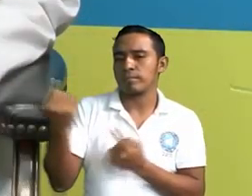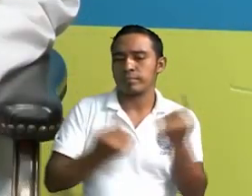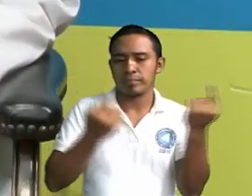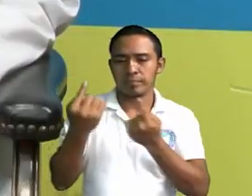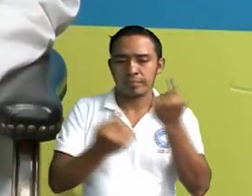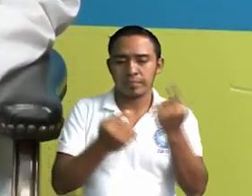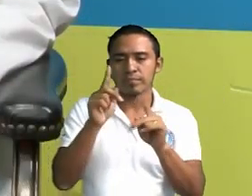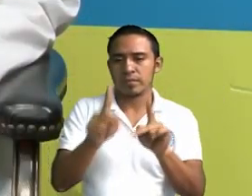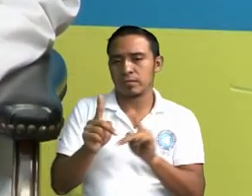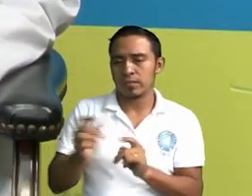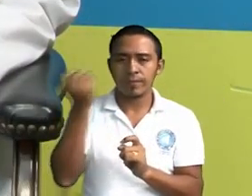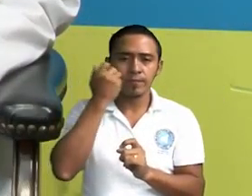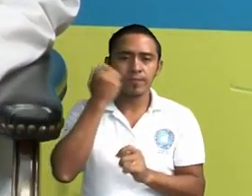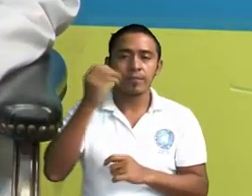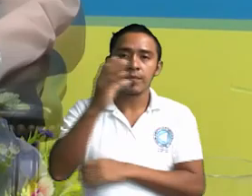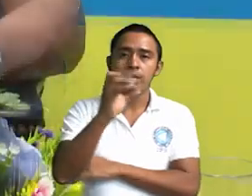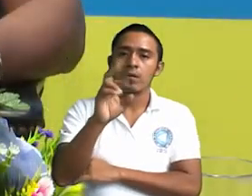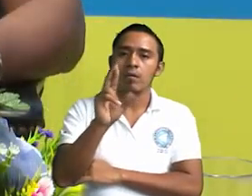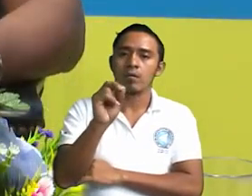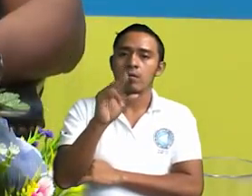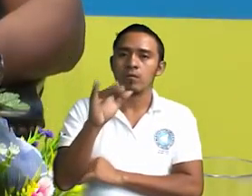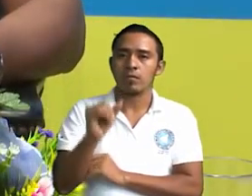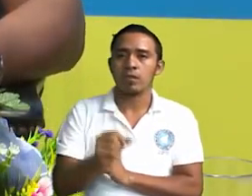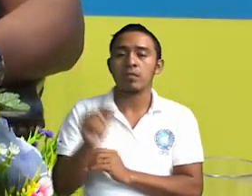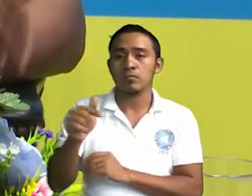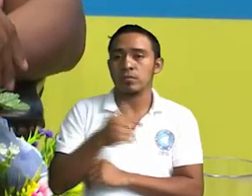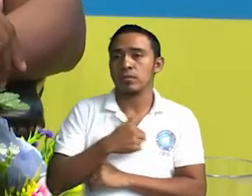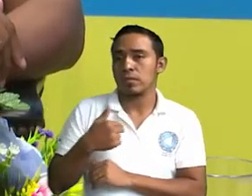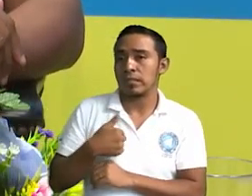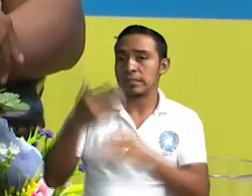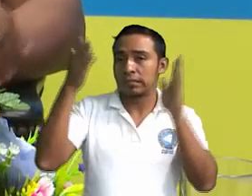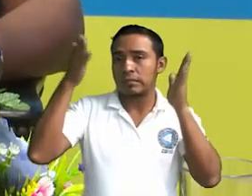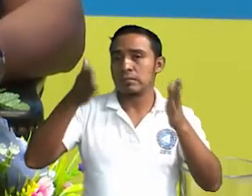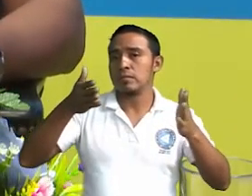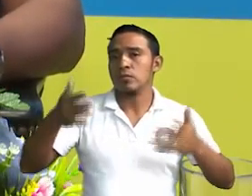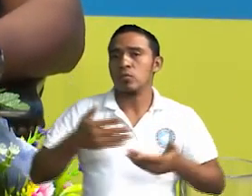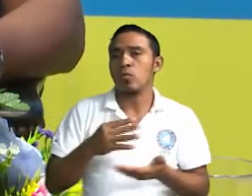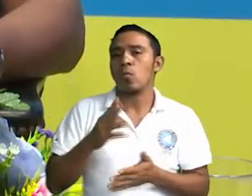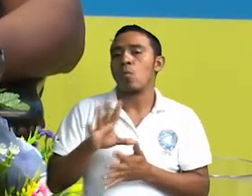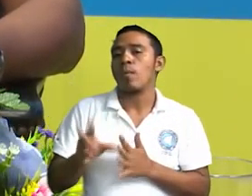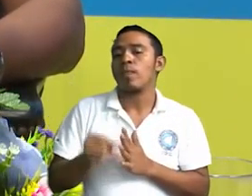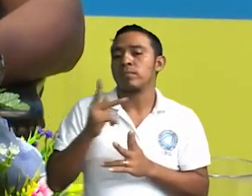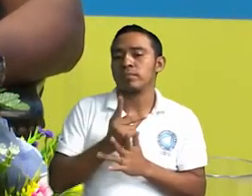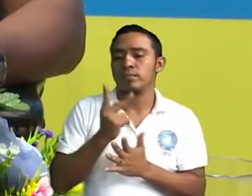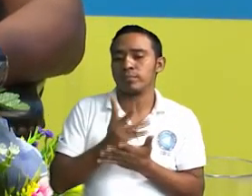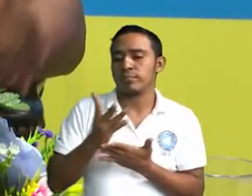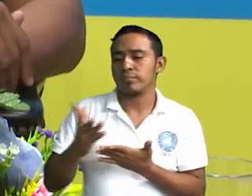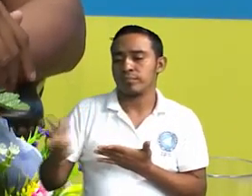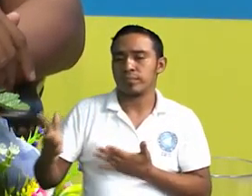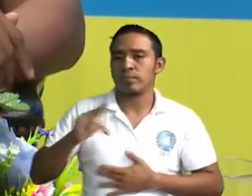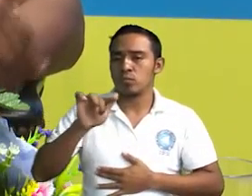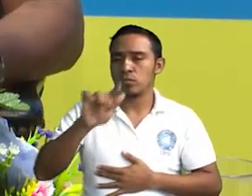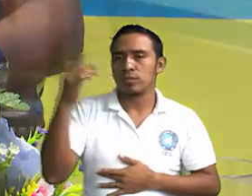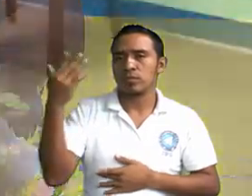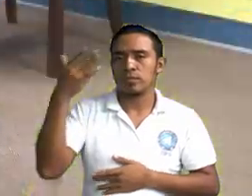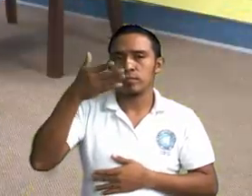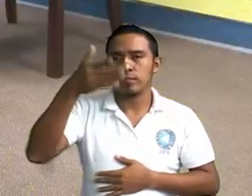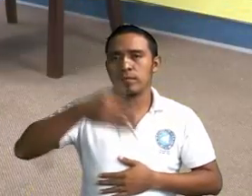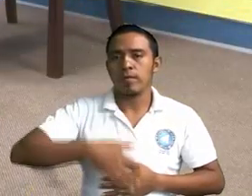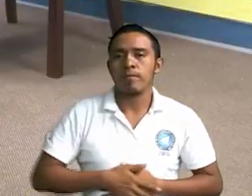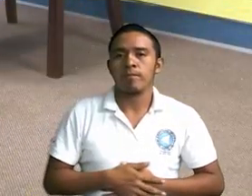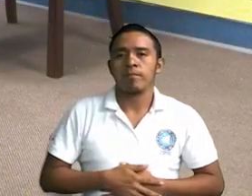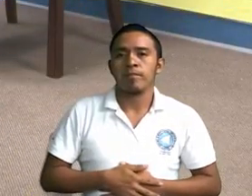estas personas que tienen enfermedad crónica y que ustedes pues le deben de dar atención la frecuencia que ellos deben asistir donde usted o donde